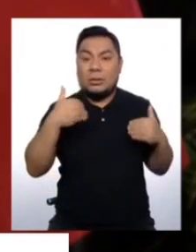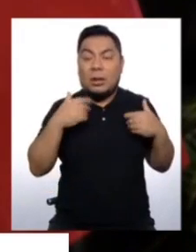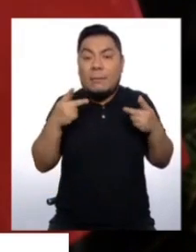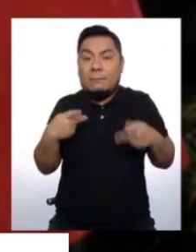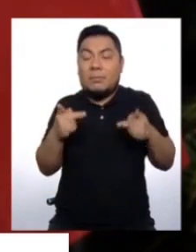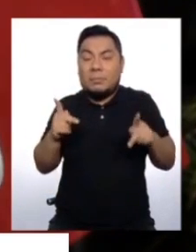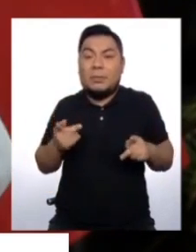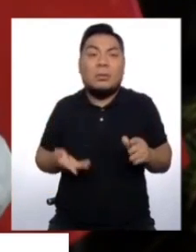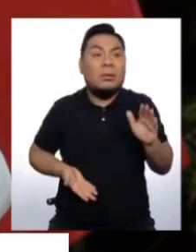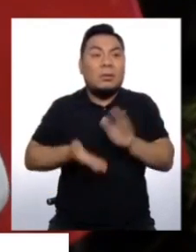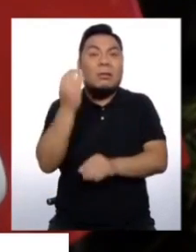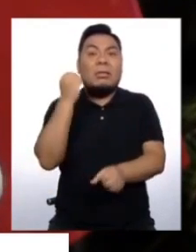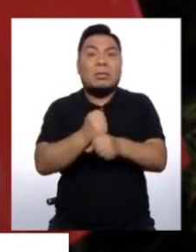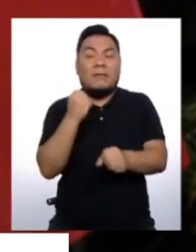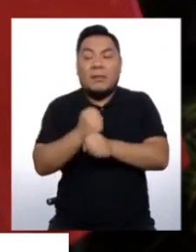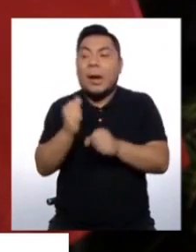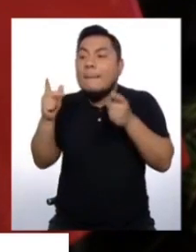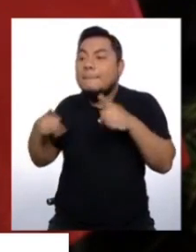autorización laboral